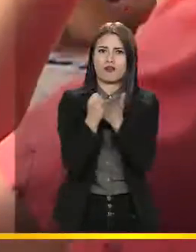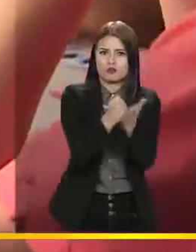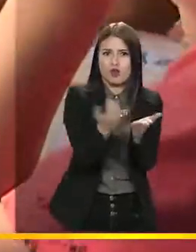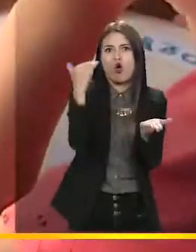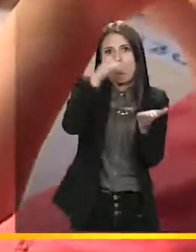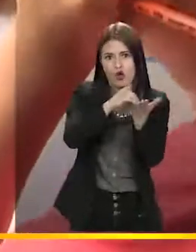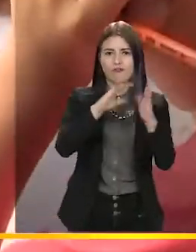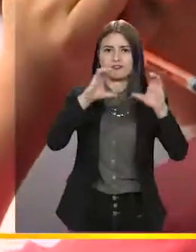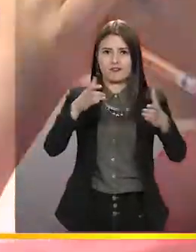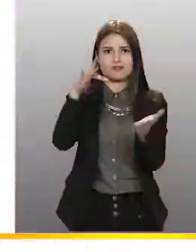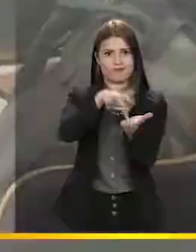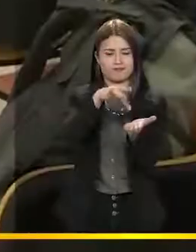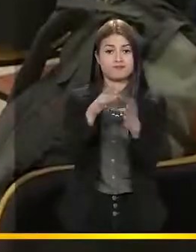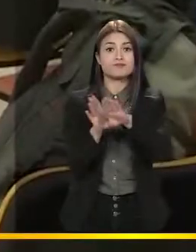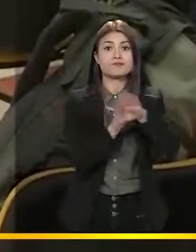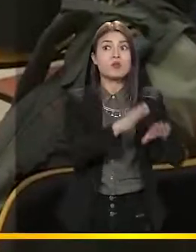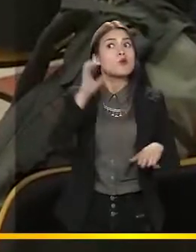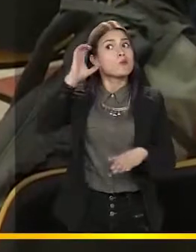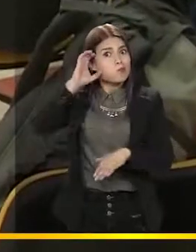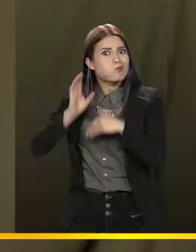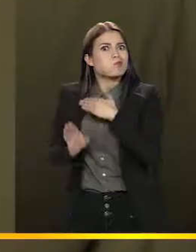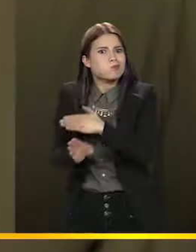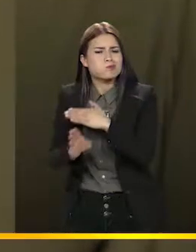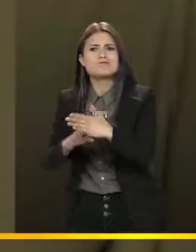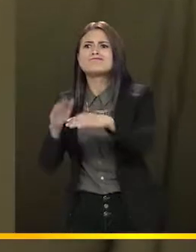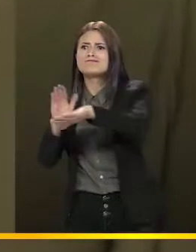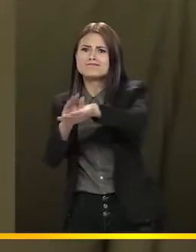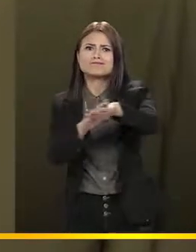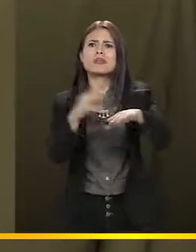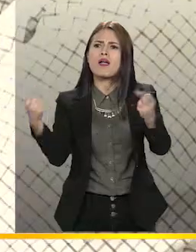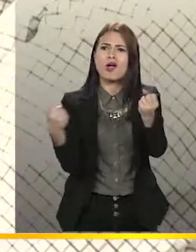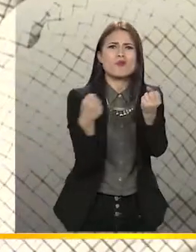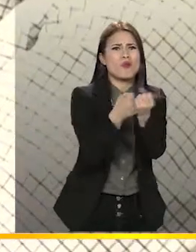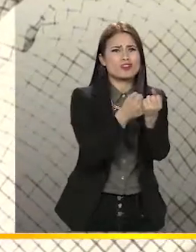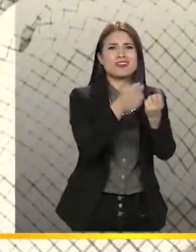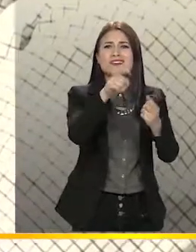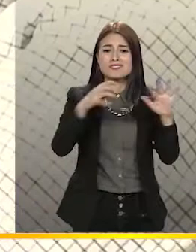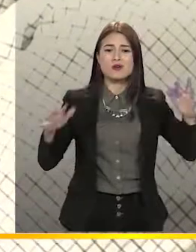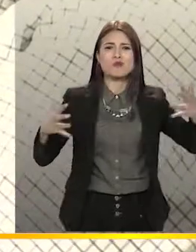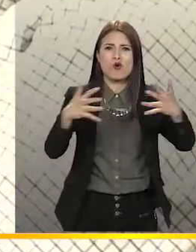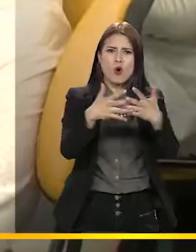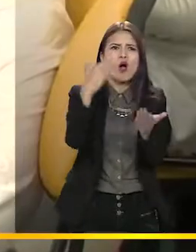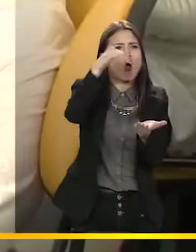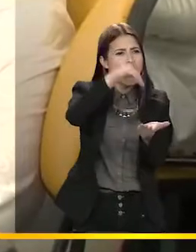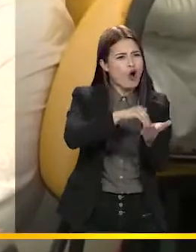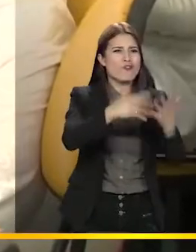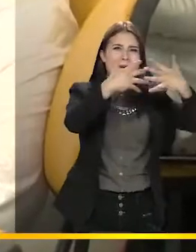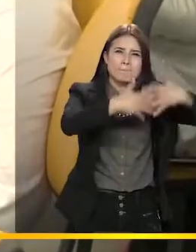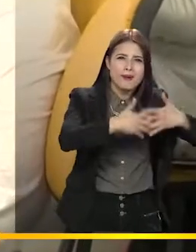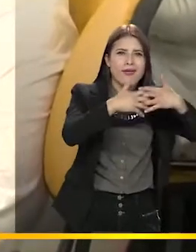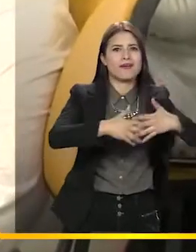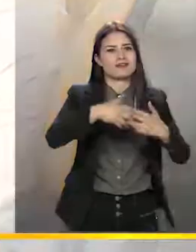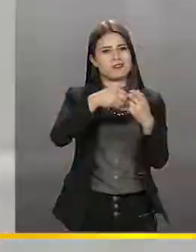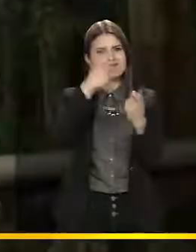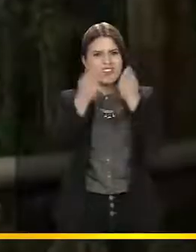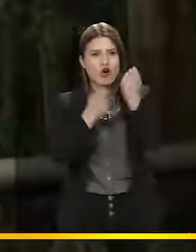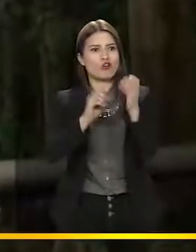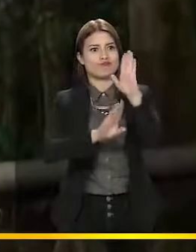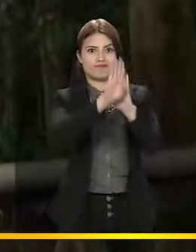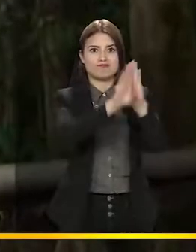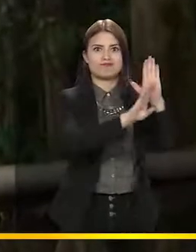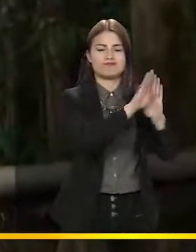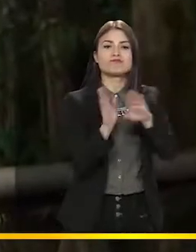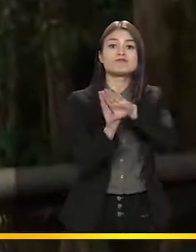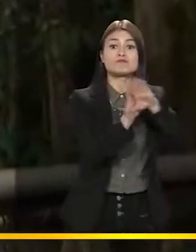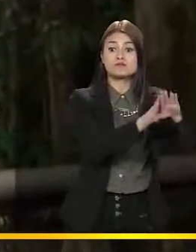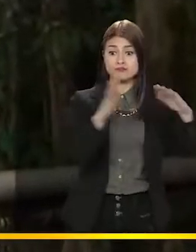a clases en Mocoa. Avanza la preparación de la Brigada Financiera para la reactivación comercial de Mocoa. En